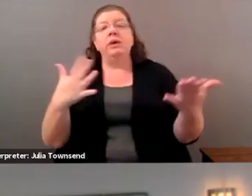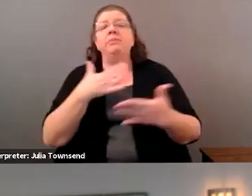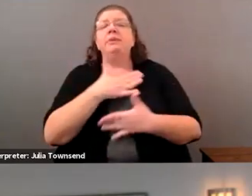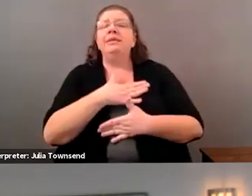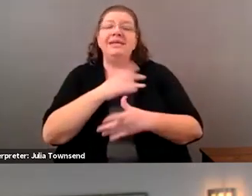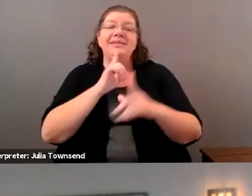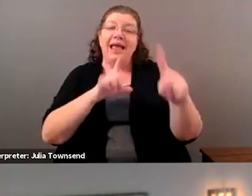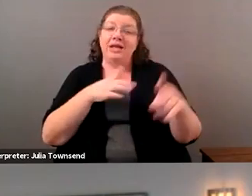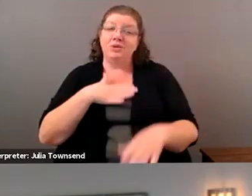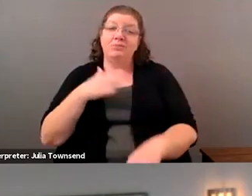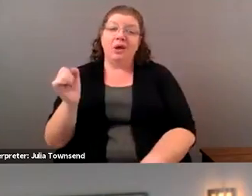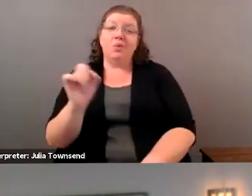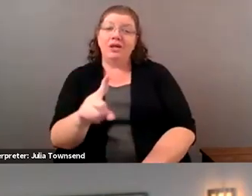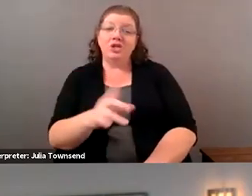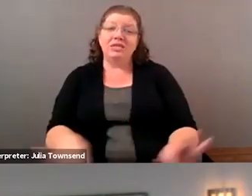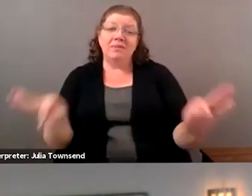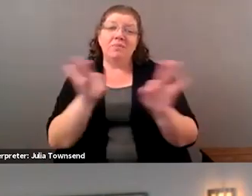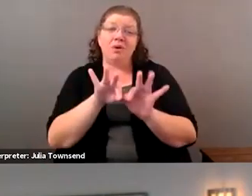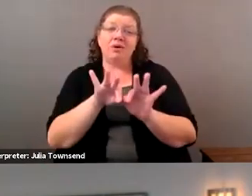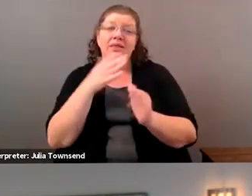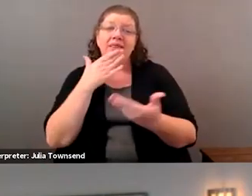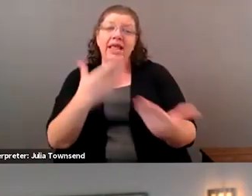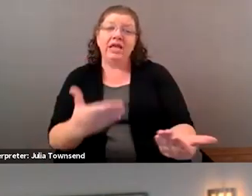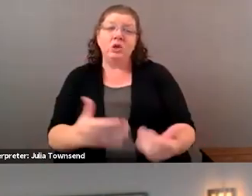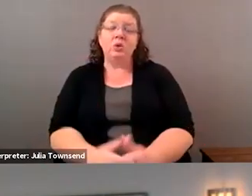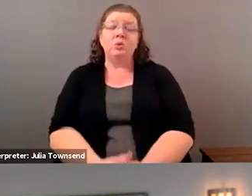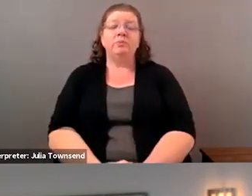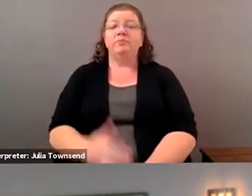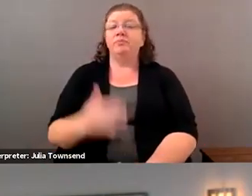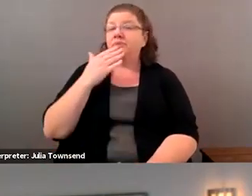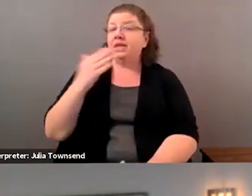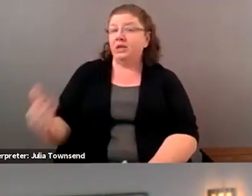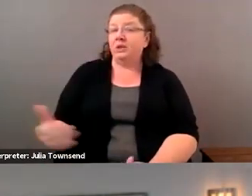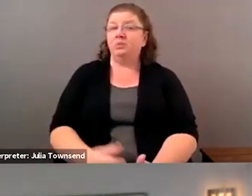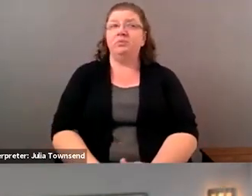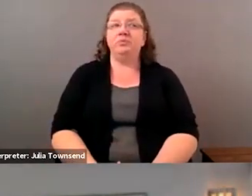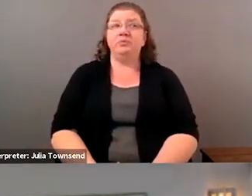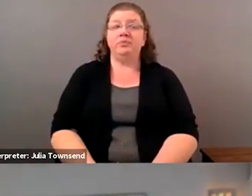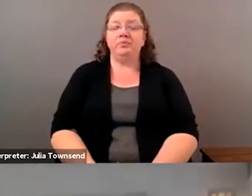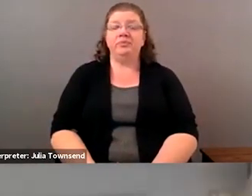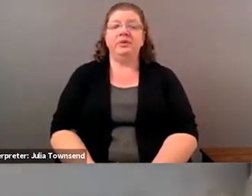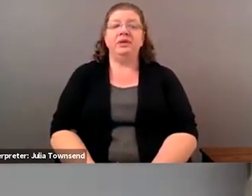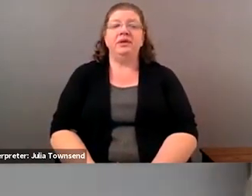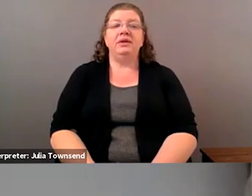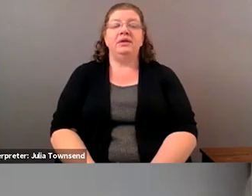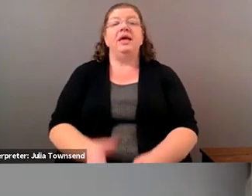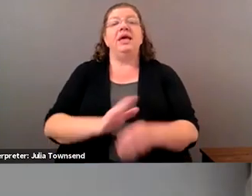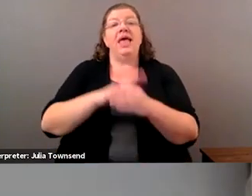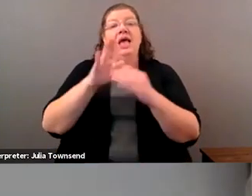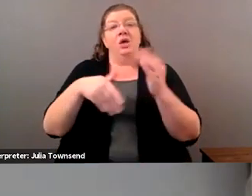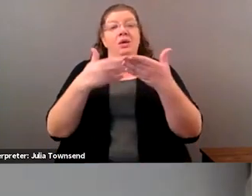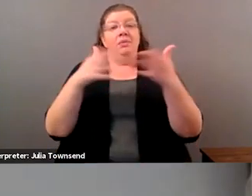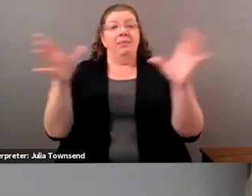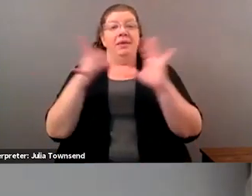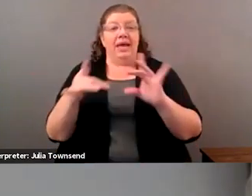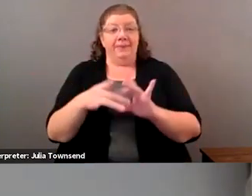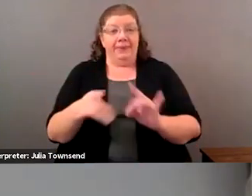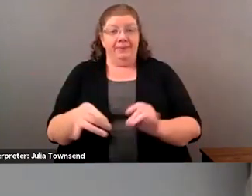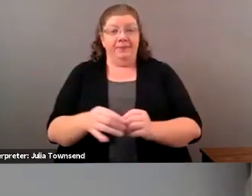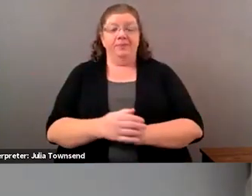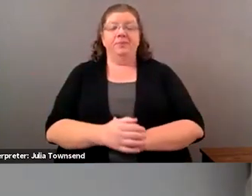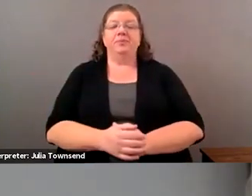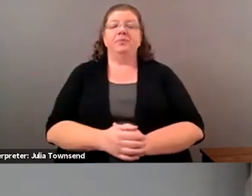respondan a esta pregunta es importante gracias gracias presiente hombre esto concluye los comentarios públicos